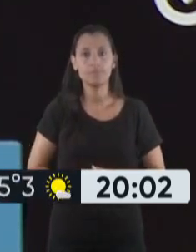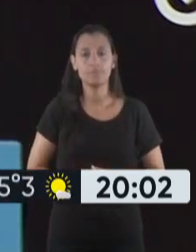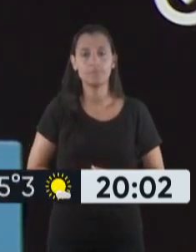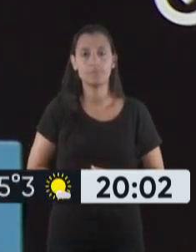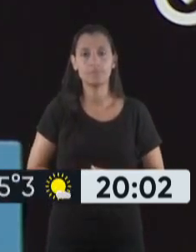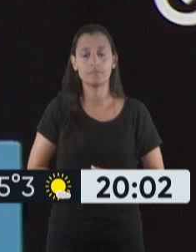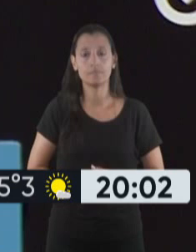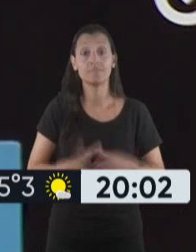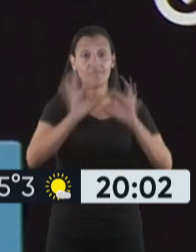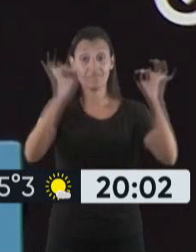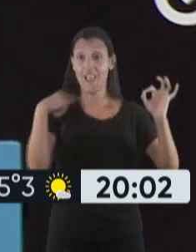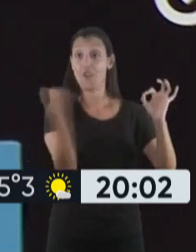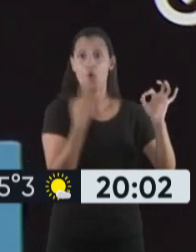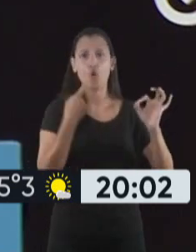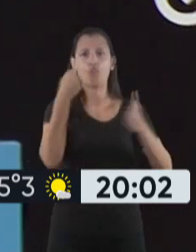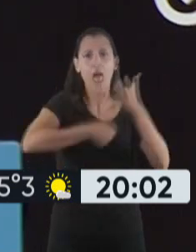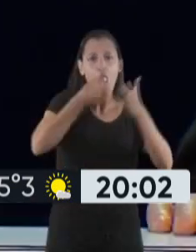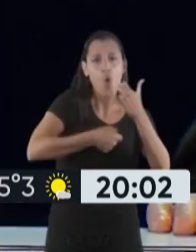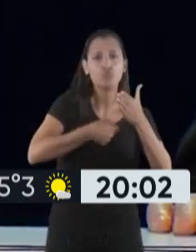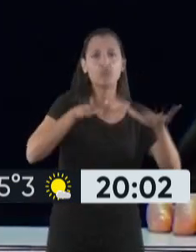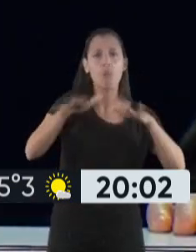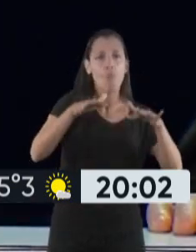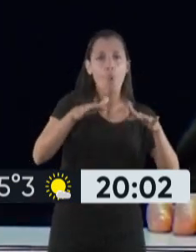el Nosotras Movemos al Mundo tuvo mucho sentido.